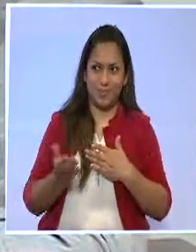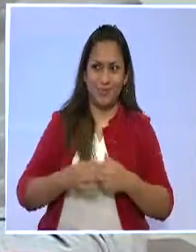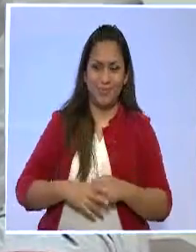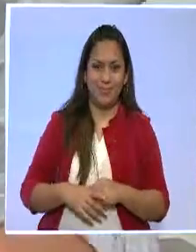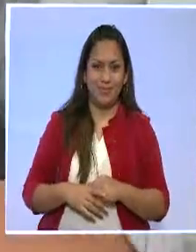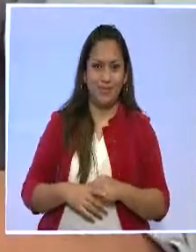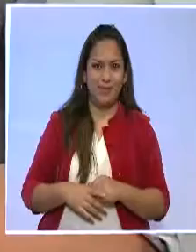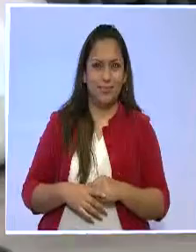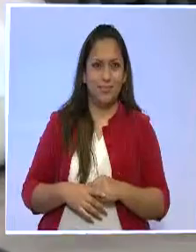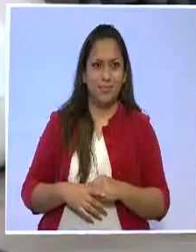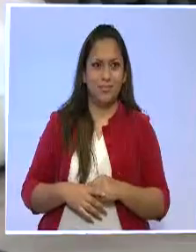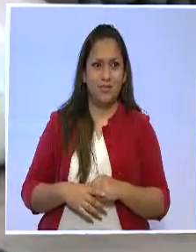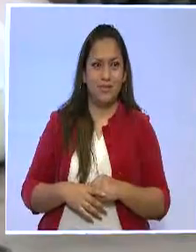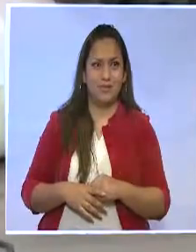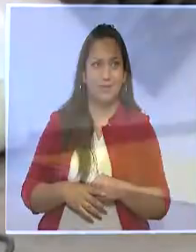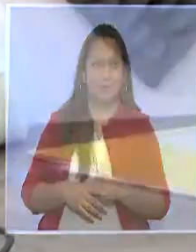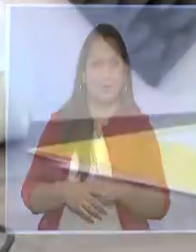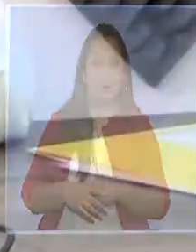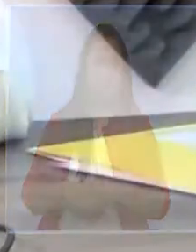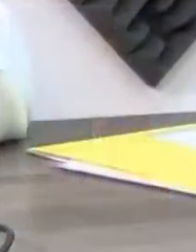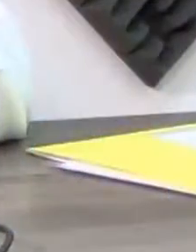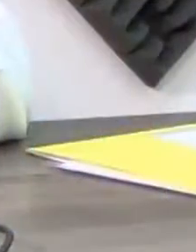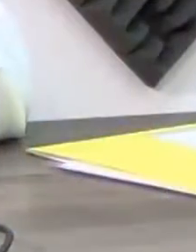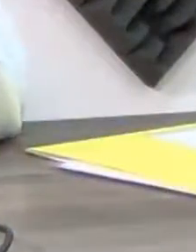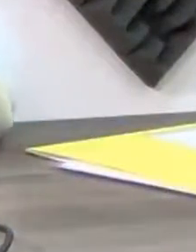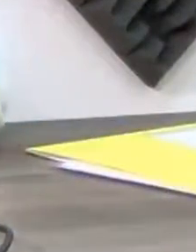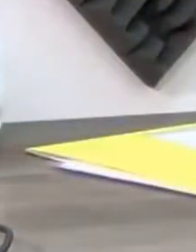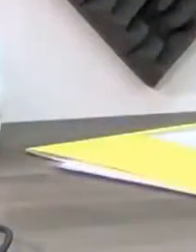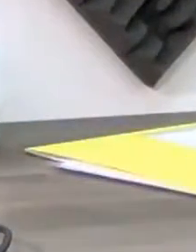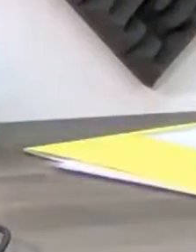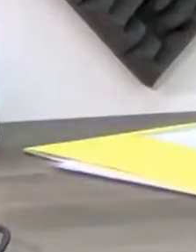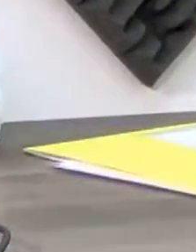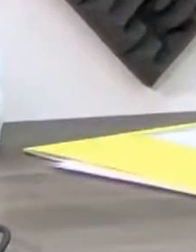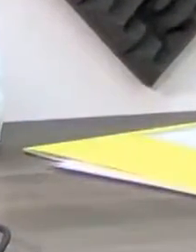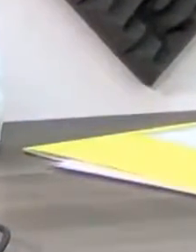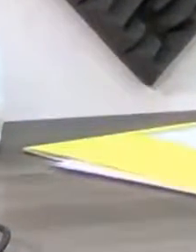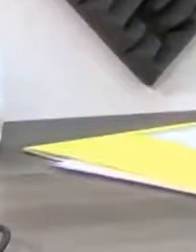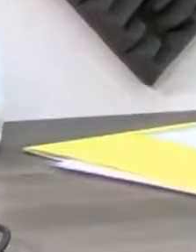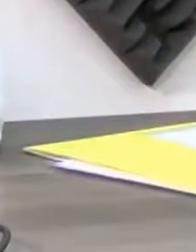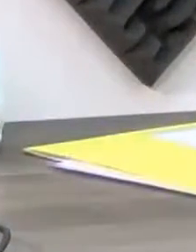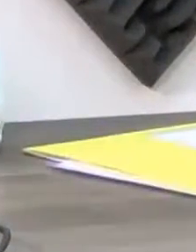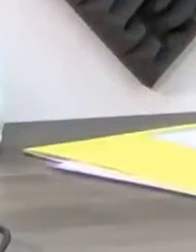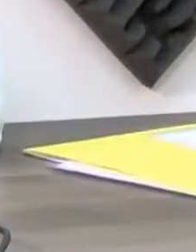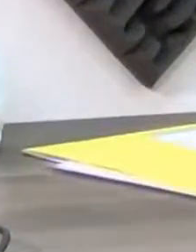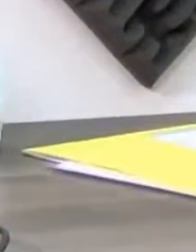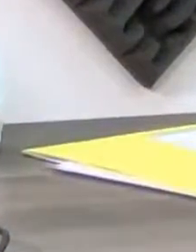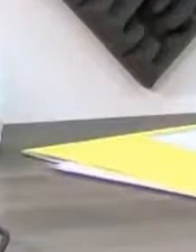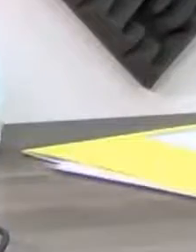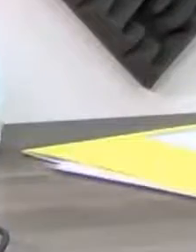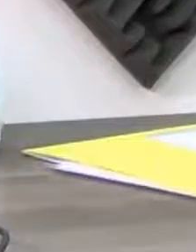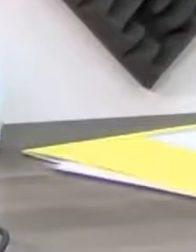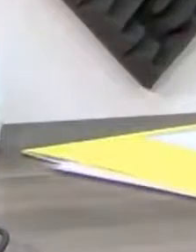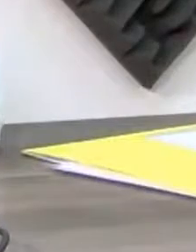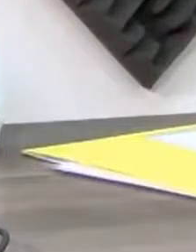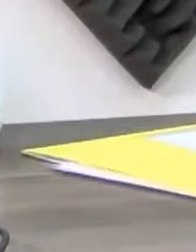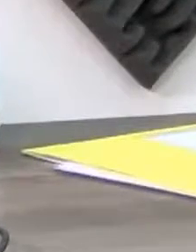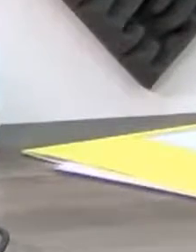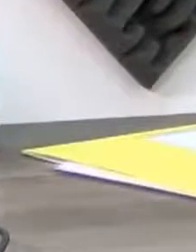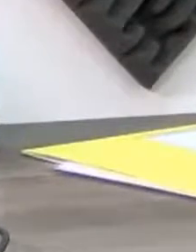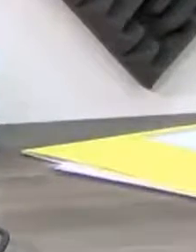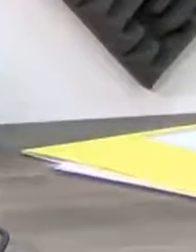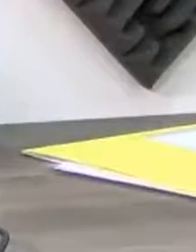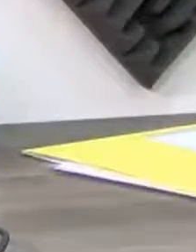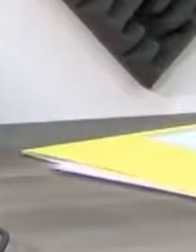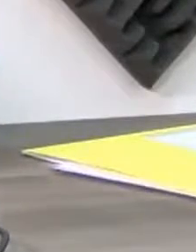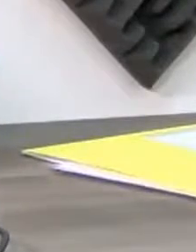sin américa de méxico nadie con chicas night o de mantagua con jeans yamamay esta tanda negrita pues ya gabriela rivadeneira a